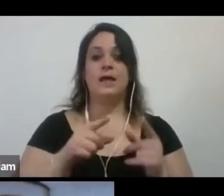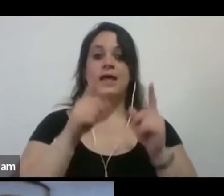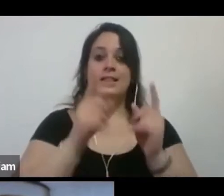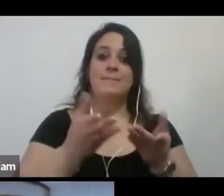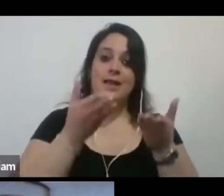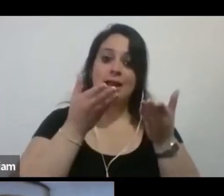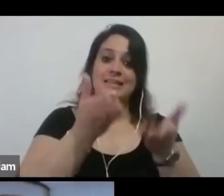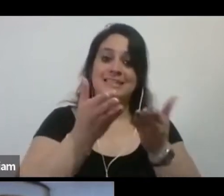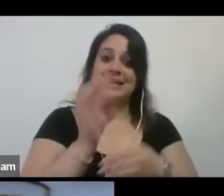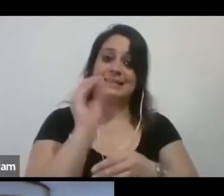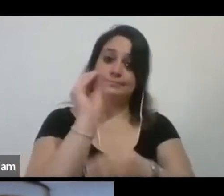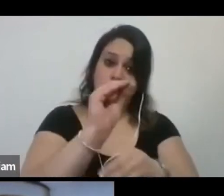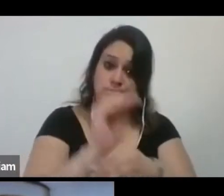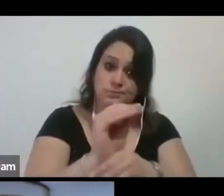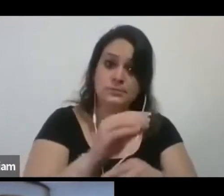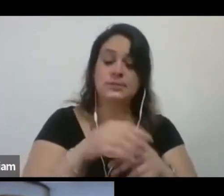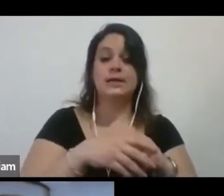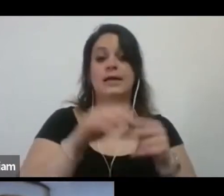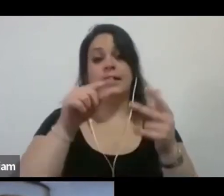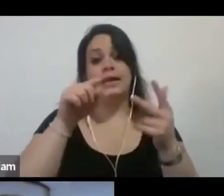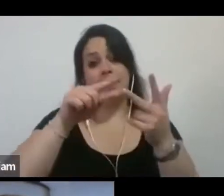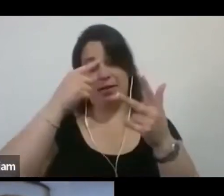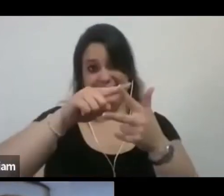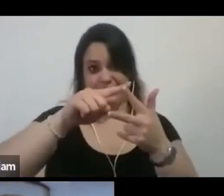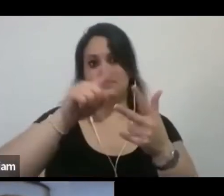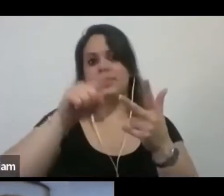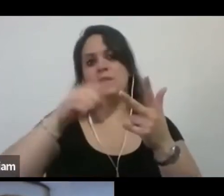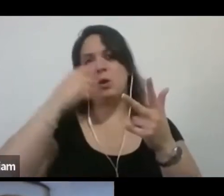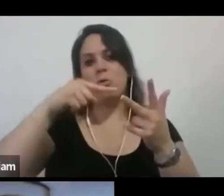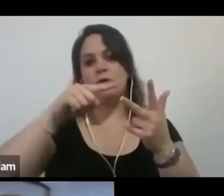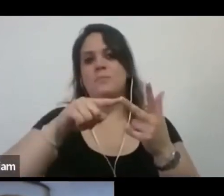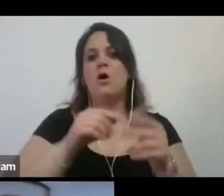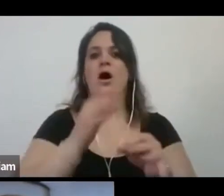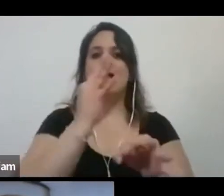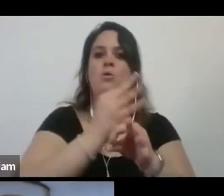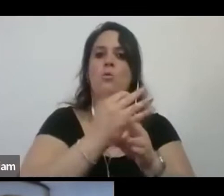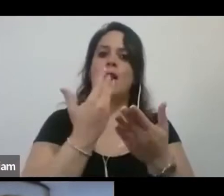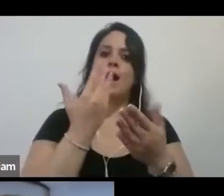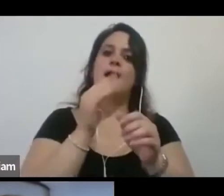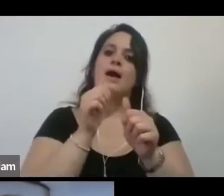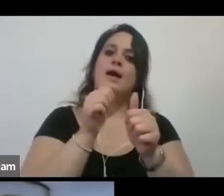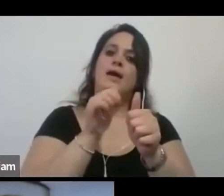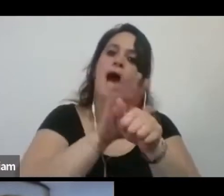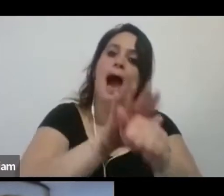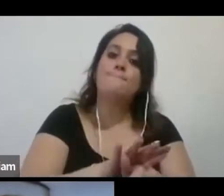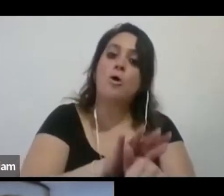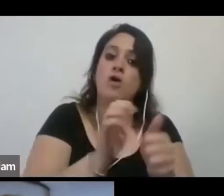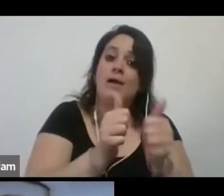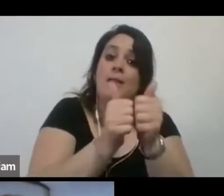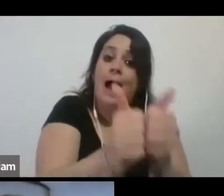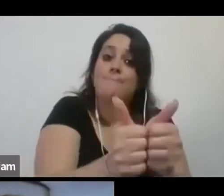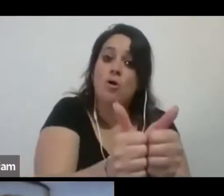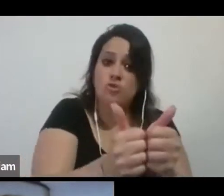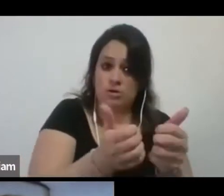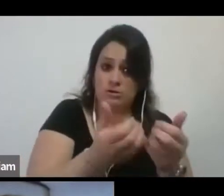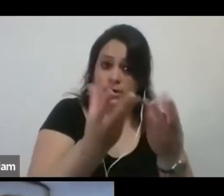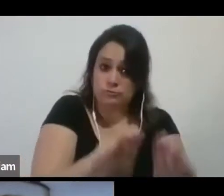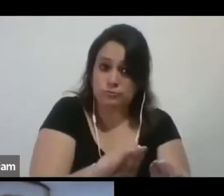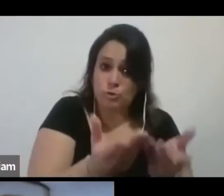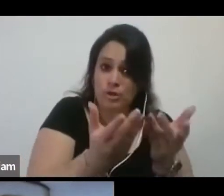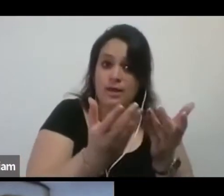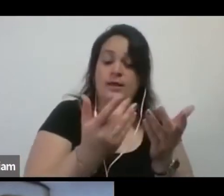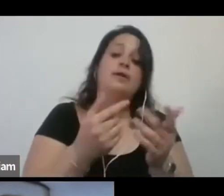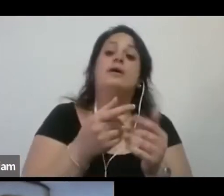alimentaria y el tercer eje, el apoyo escolar, donde muchos de estos centros están asociados